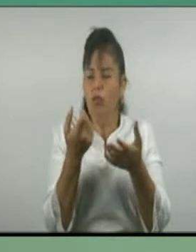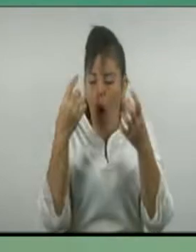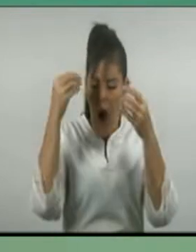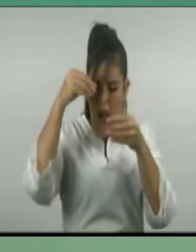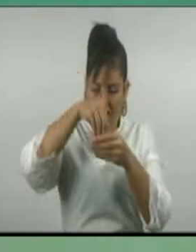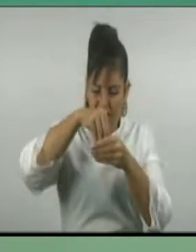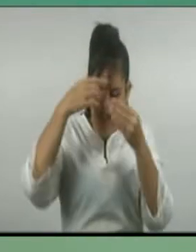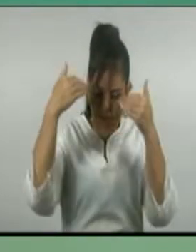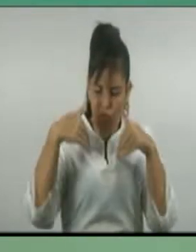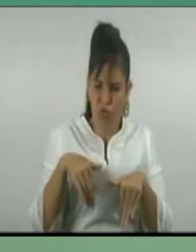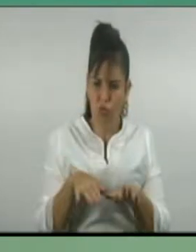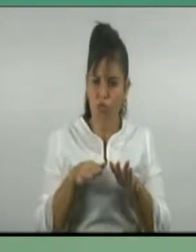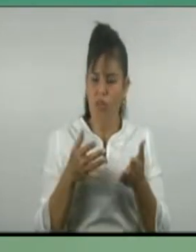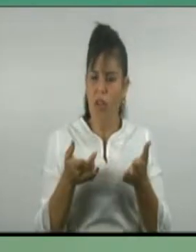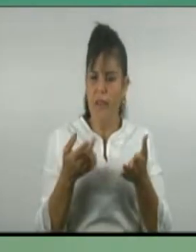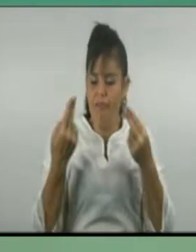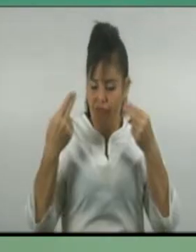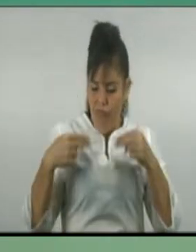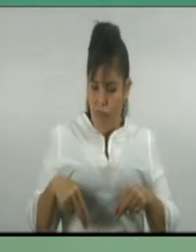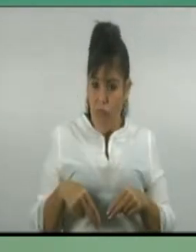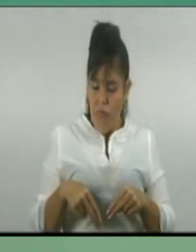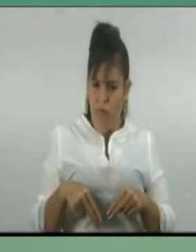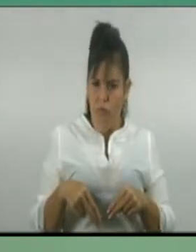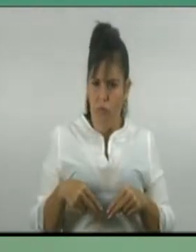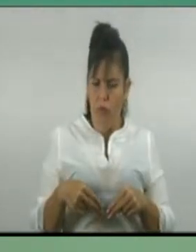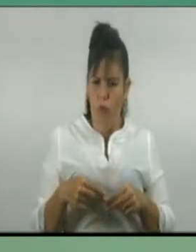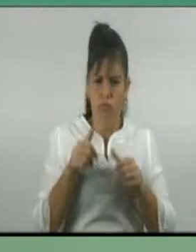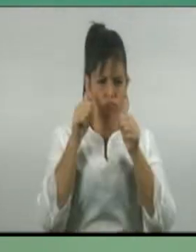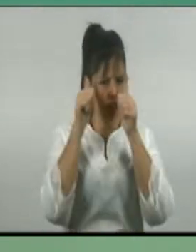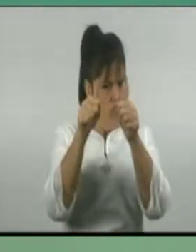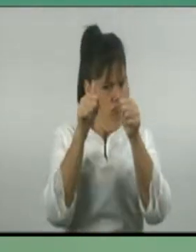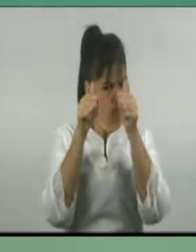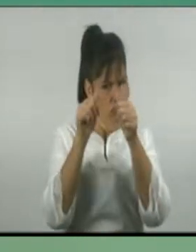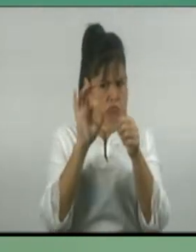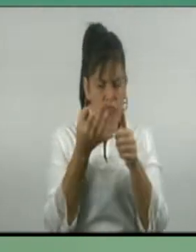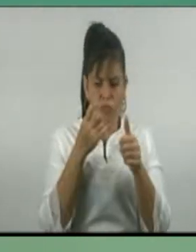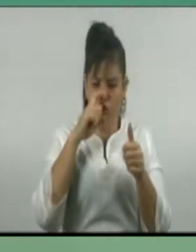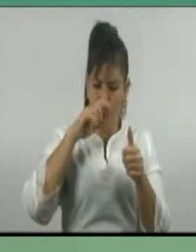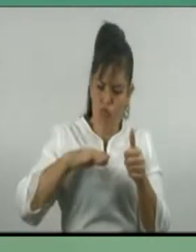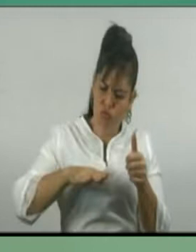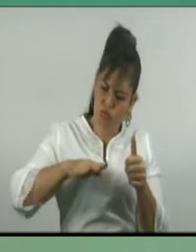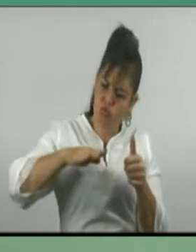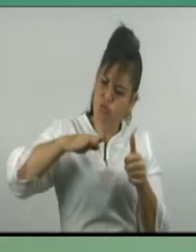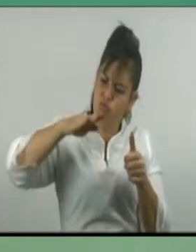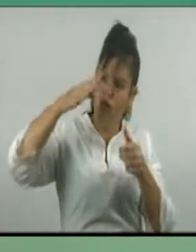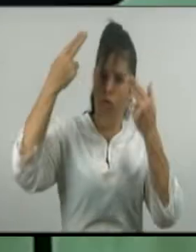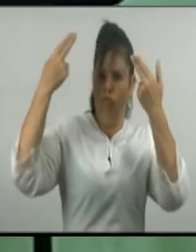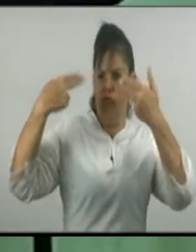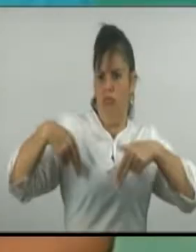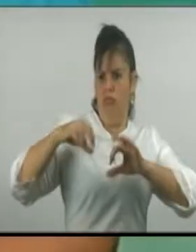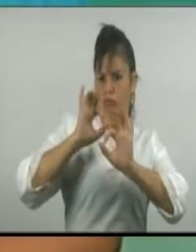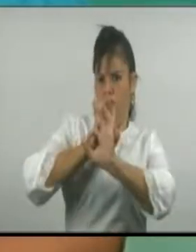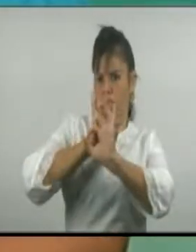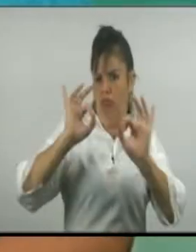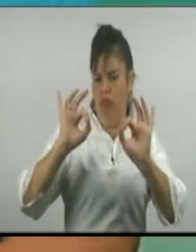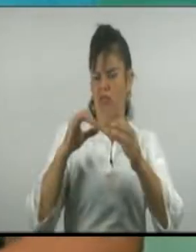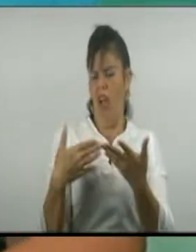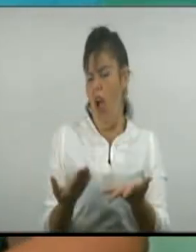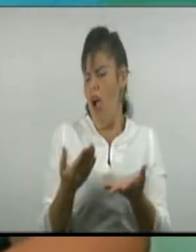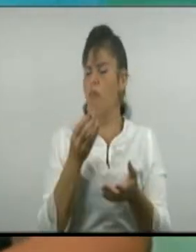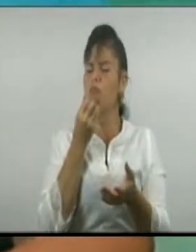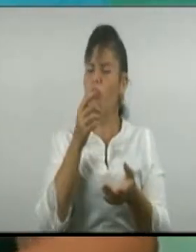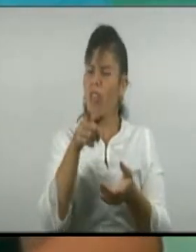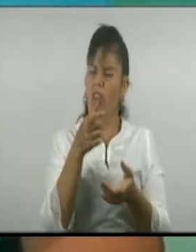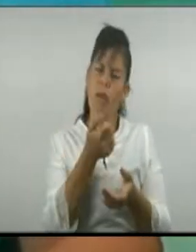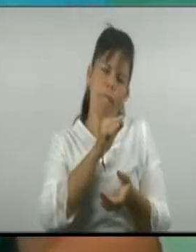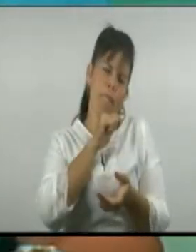nutricionalmente completo para poder garantizar que este niño crezca sano y saludable en qué condiciones entonces una madre